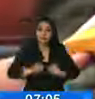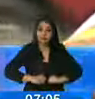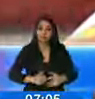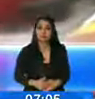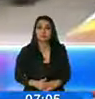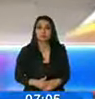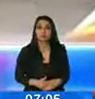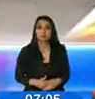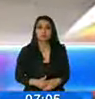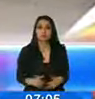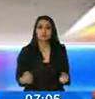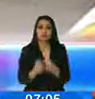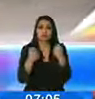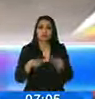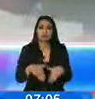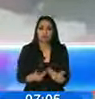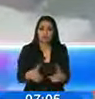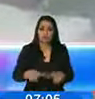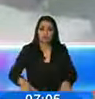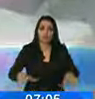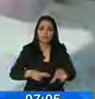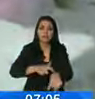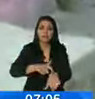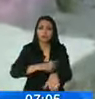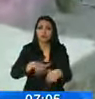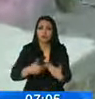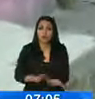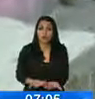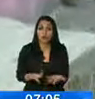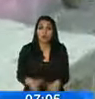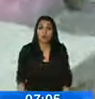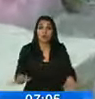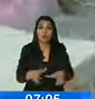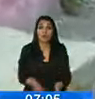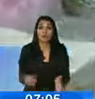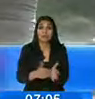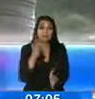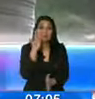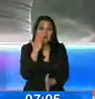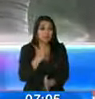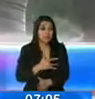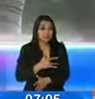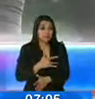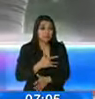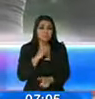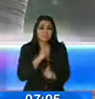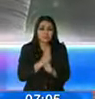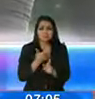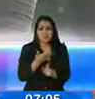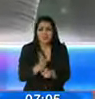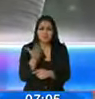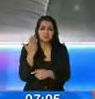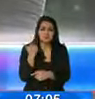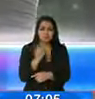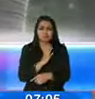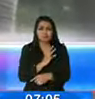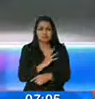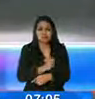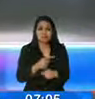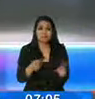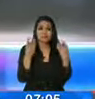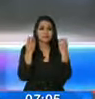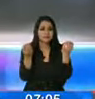las circunstancias de modo, tiempo y lugar. La escena judicial volvió a revivir ese dolor de madre que, a pesar de haber pasado los días, nada está curado.